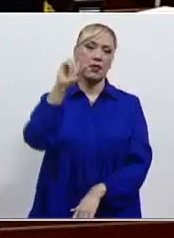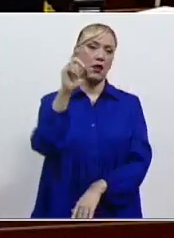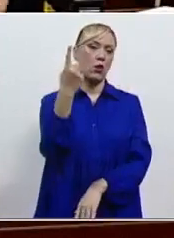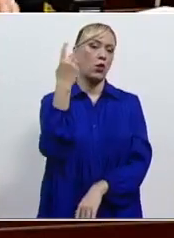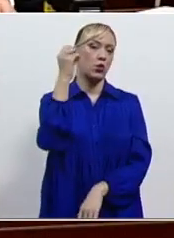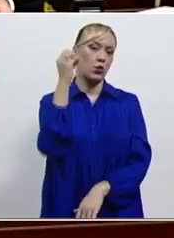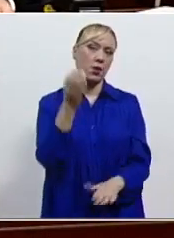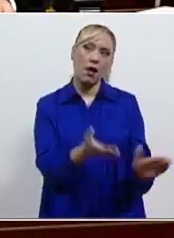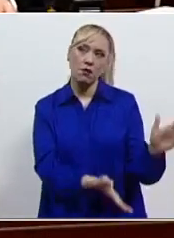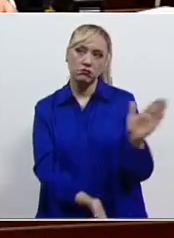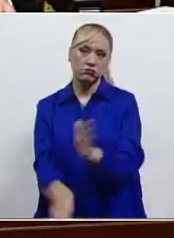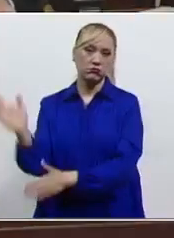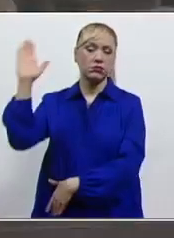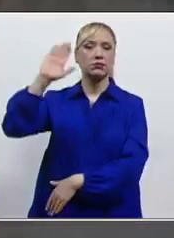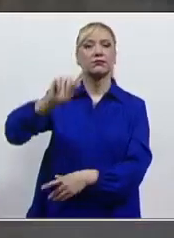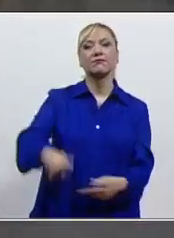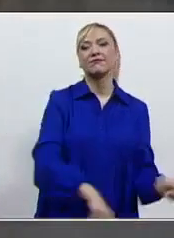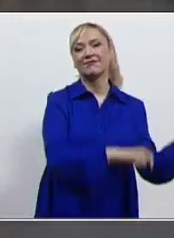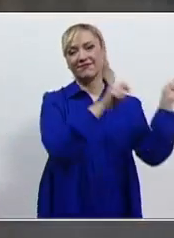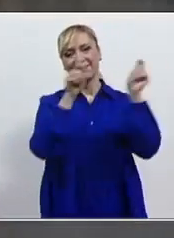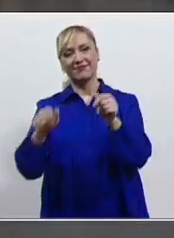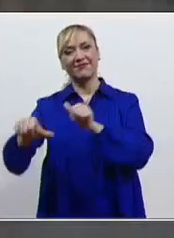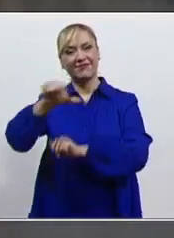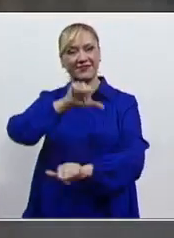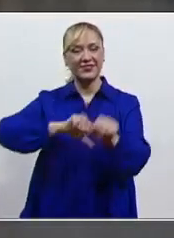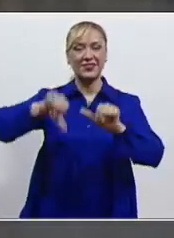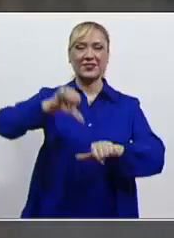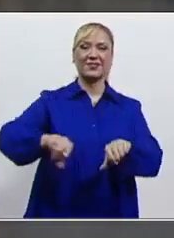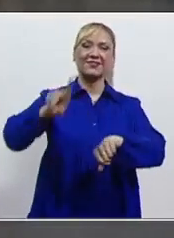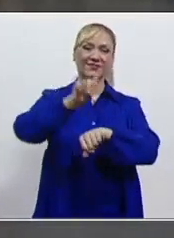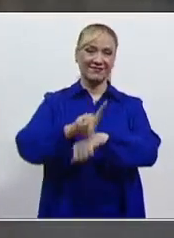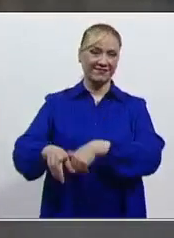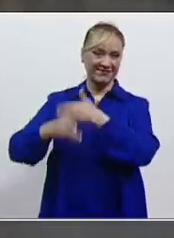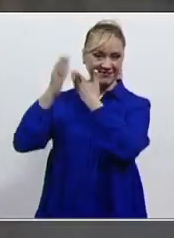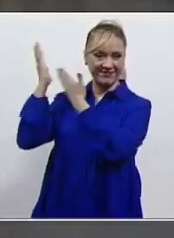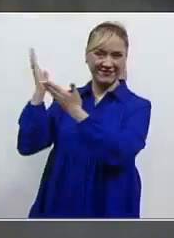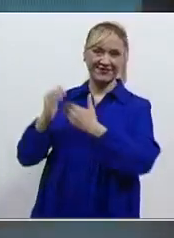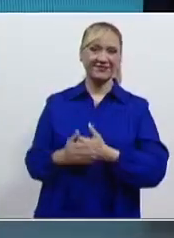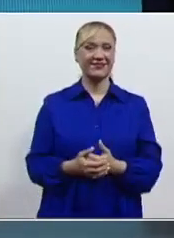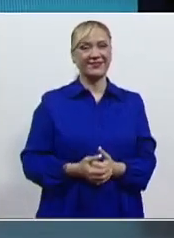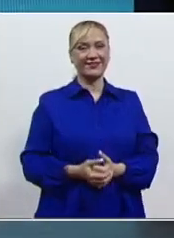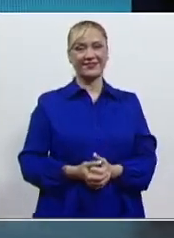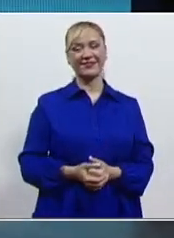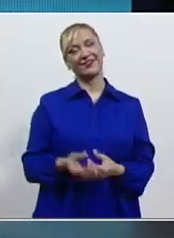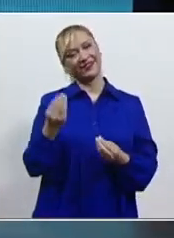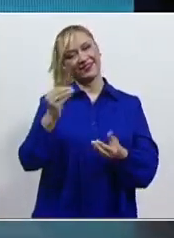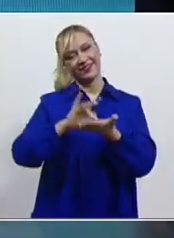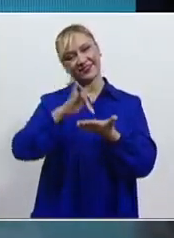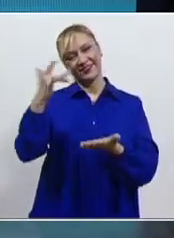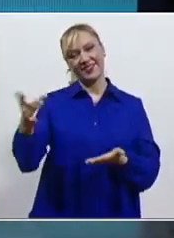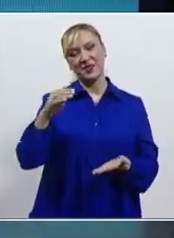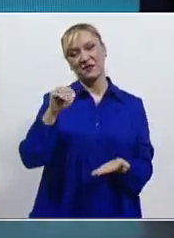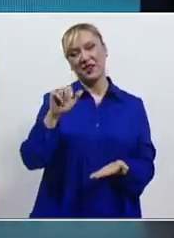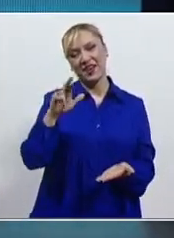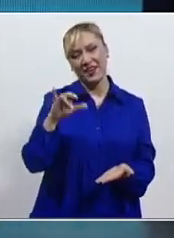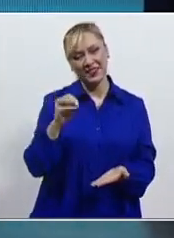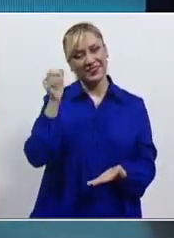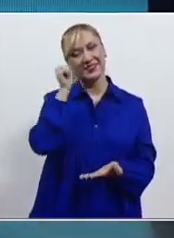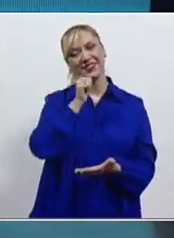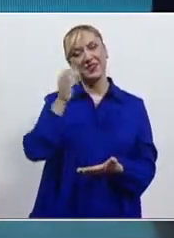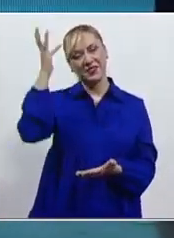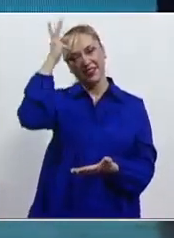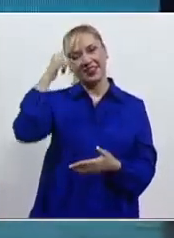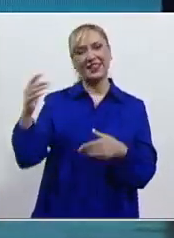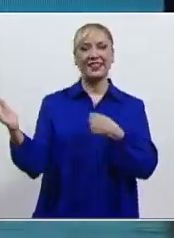próximo. Eso fue lo que sucedió el día de hoy en la sesión del Pleno de la Suprema Corte. Muchas gracias, Mario, como siempre,